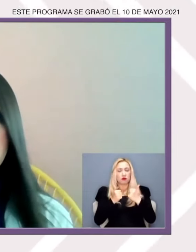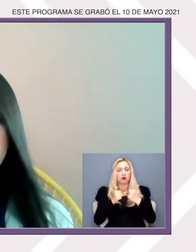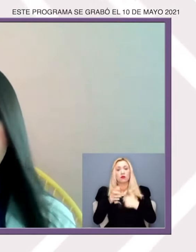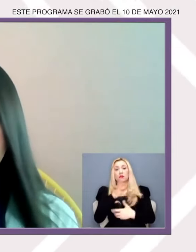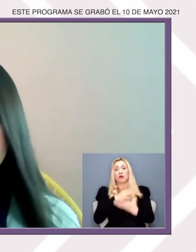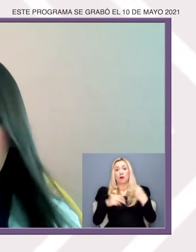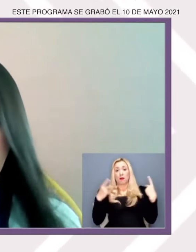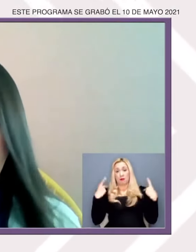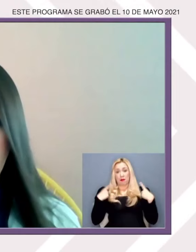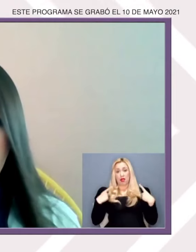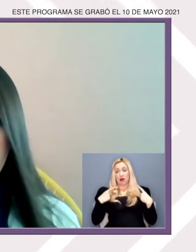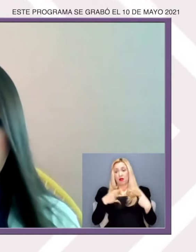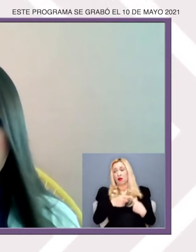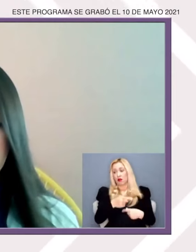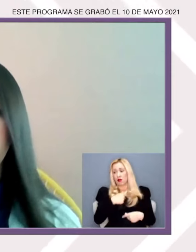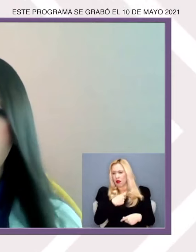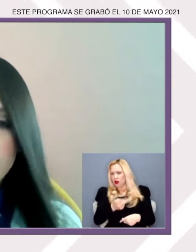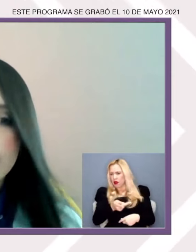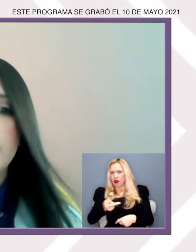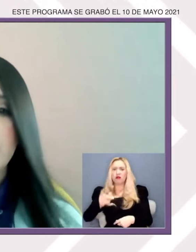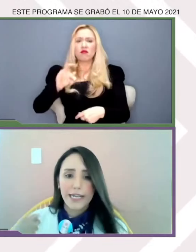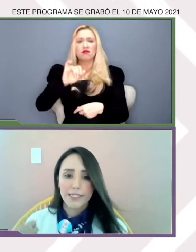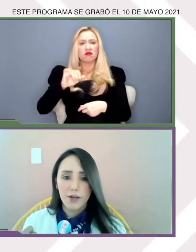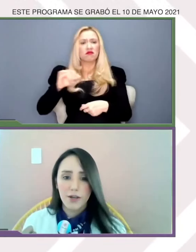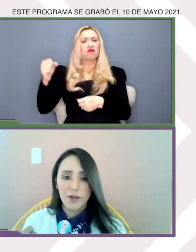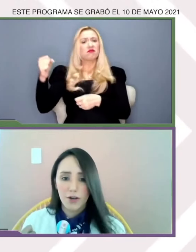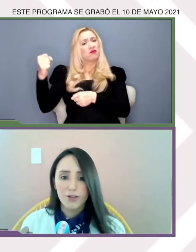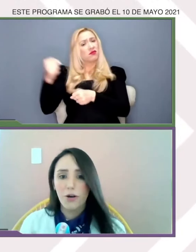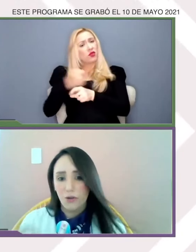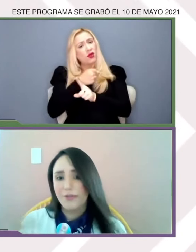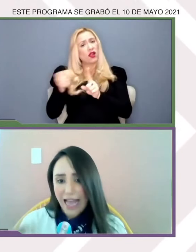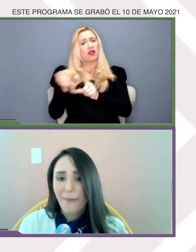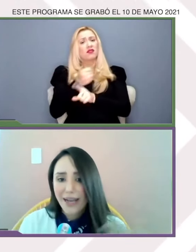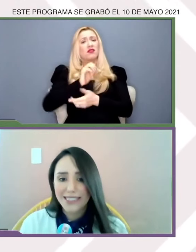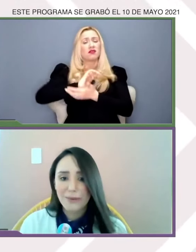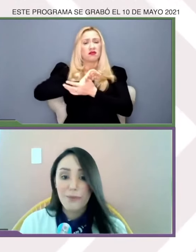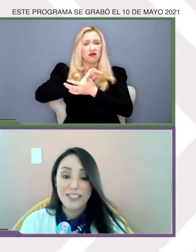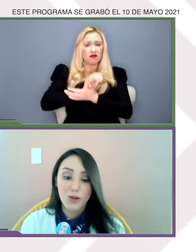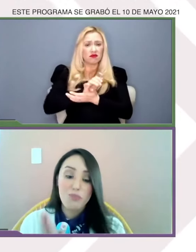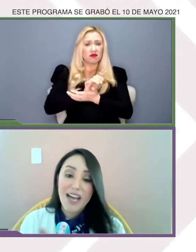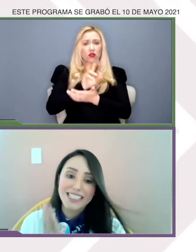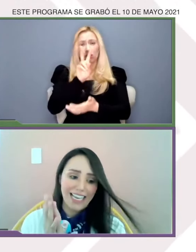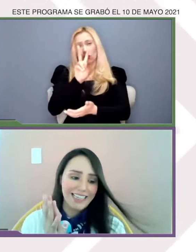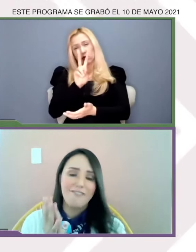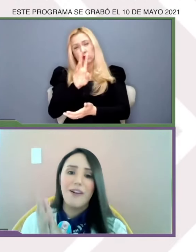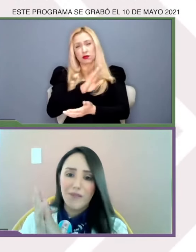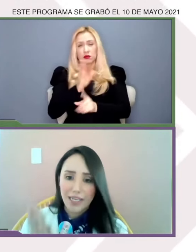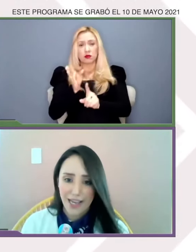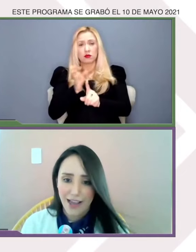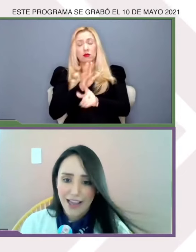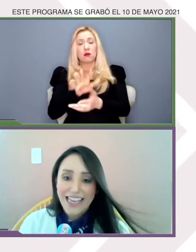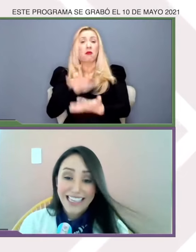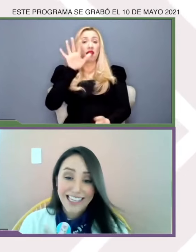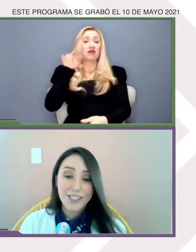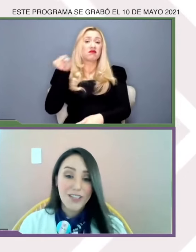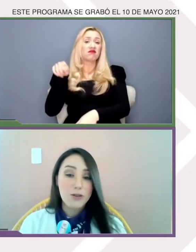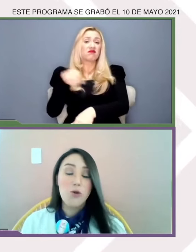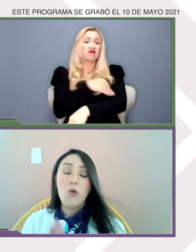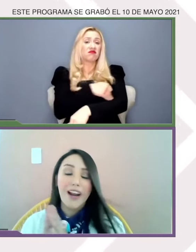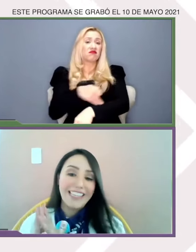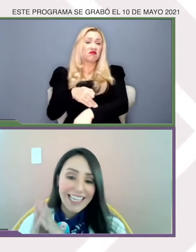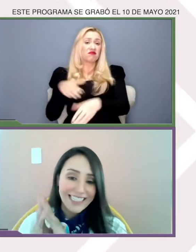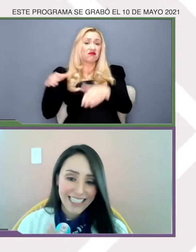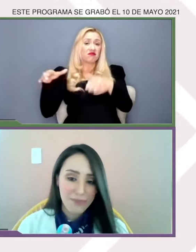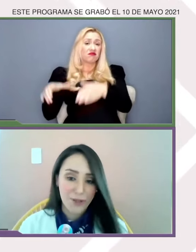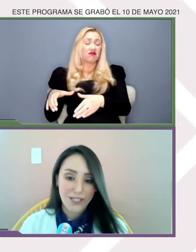una experiencia de violencia, discriminación o ambas, son más en la familia. Y esto es